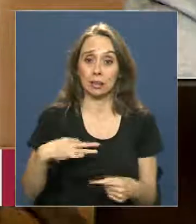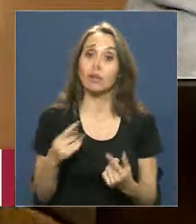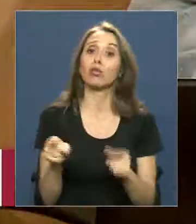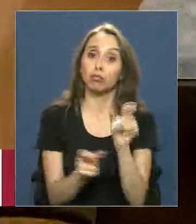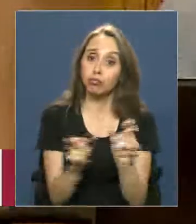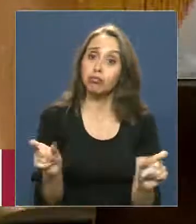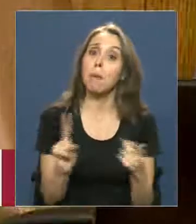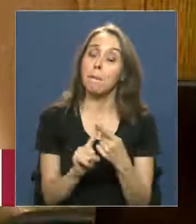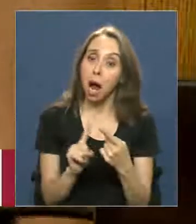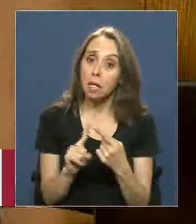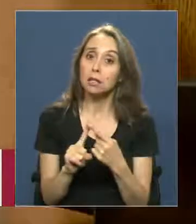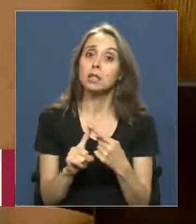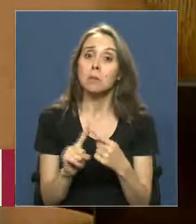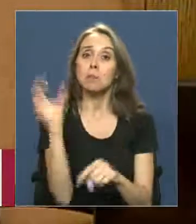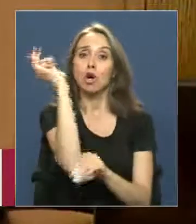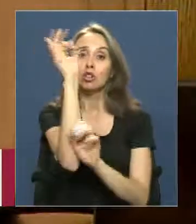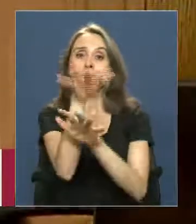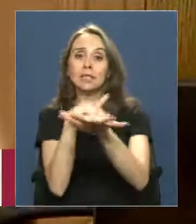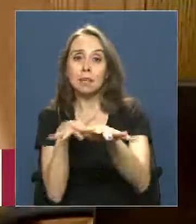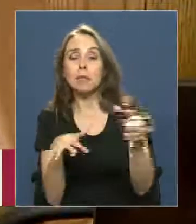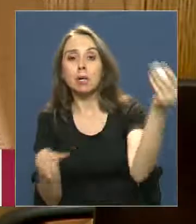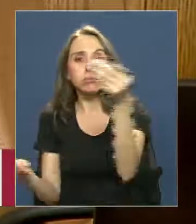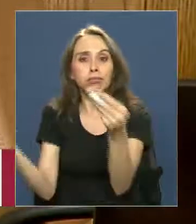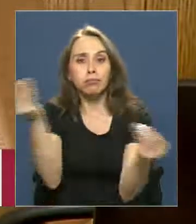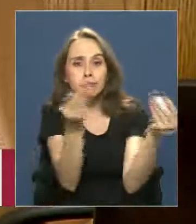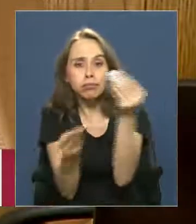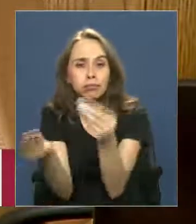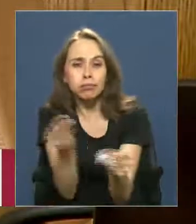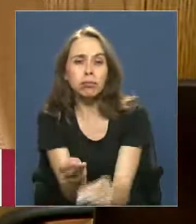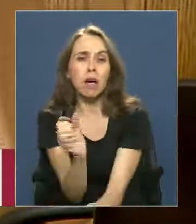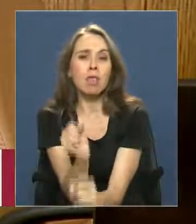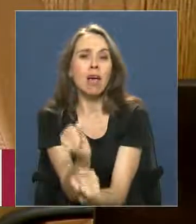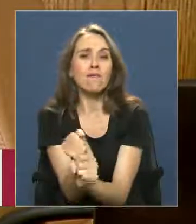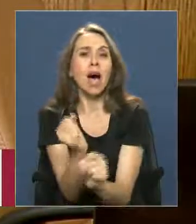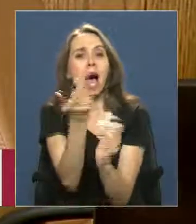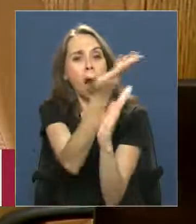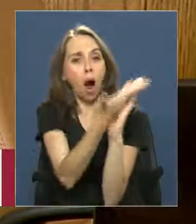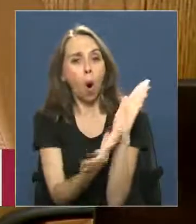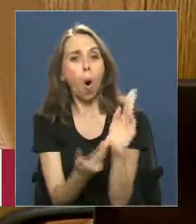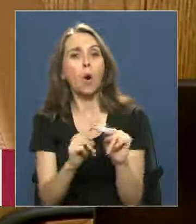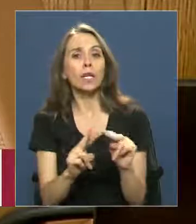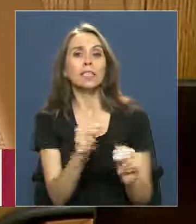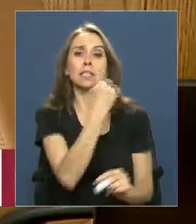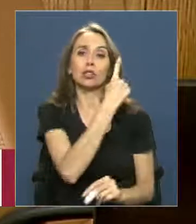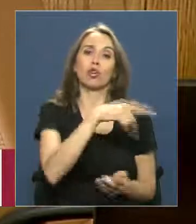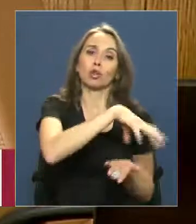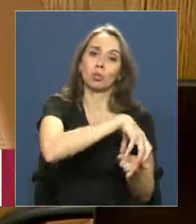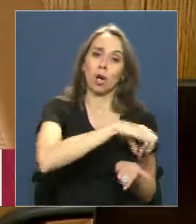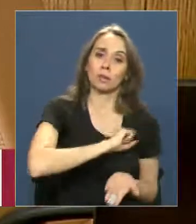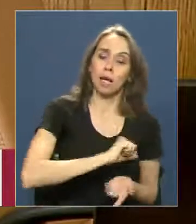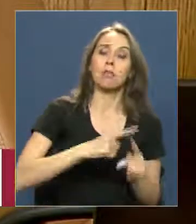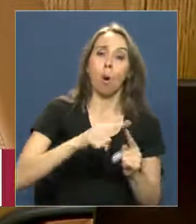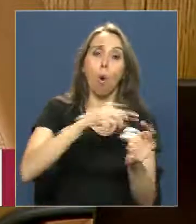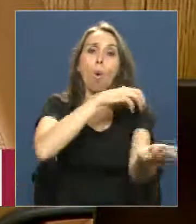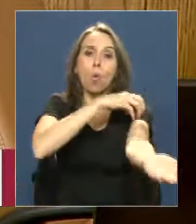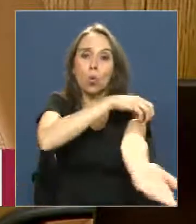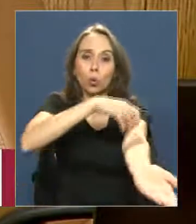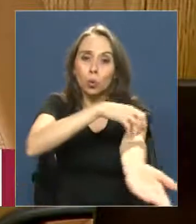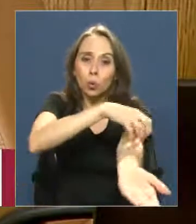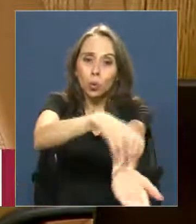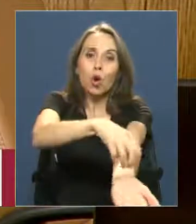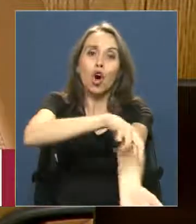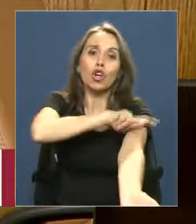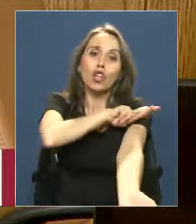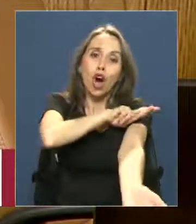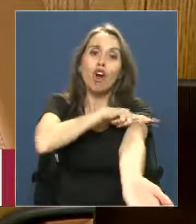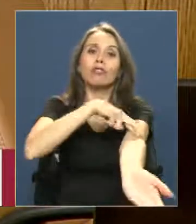participaron en un seminario y en un trabajo que realizamos tanto en Santiago como en otras regiones, tanto en el norte